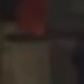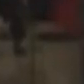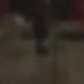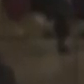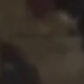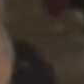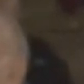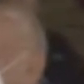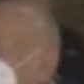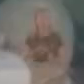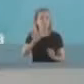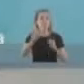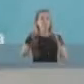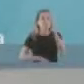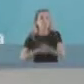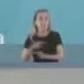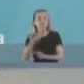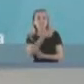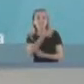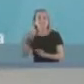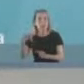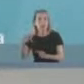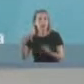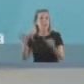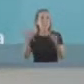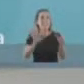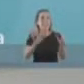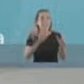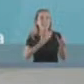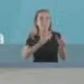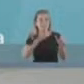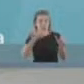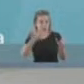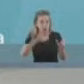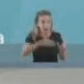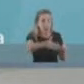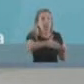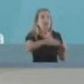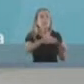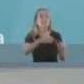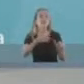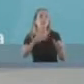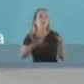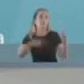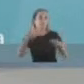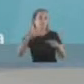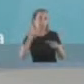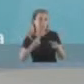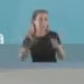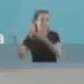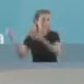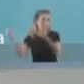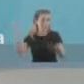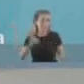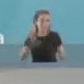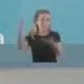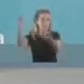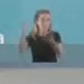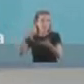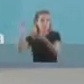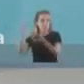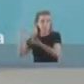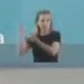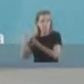los 131.000 anteriores, han sido personas o mal vacunadas o no vacunadas. ¿Qué quiere decir?